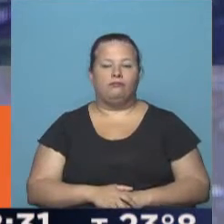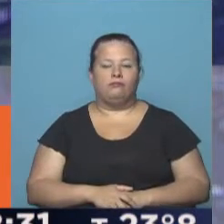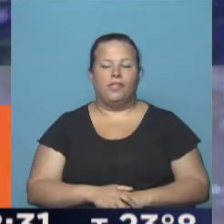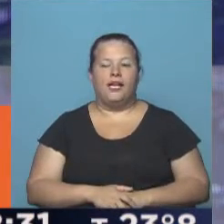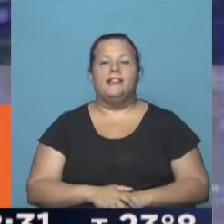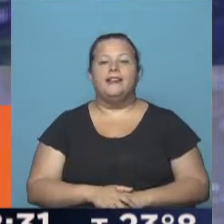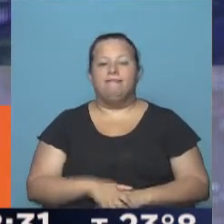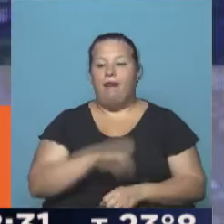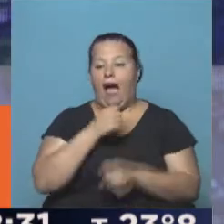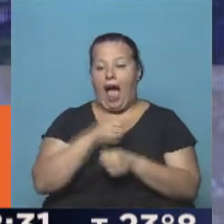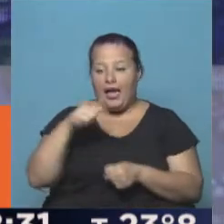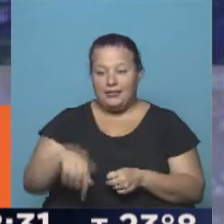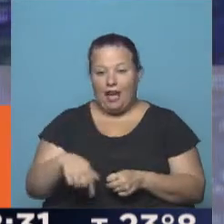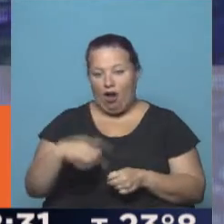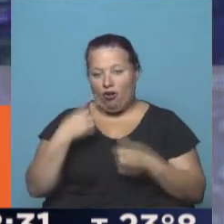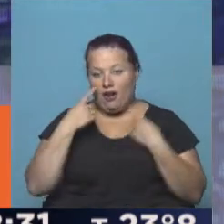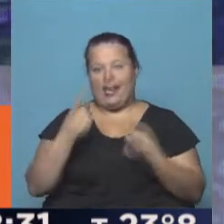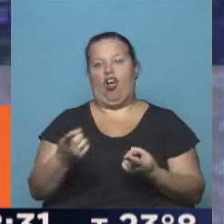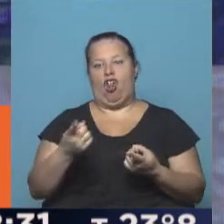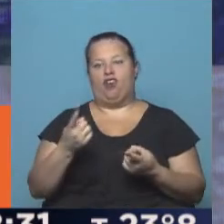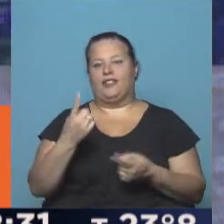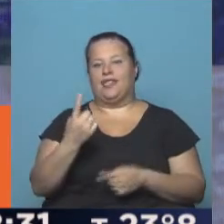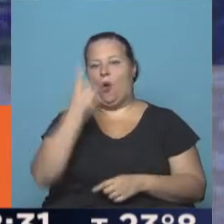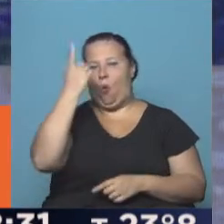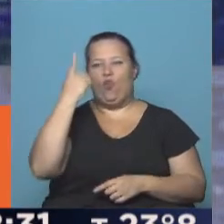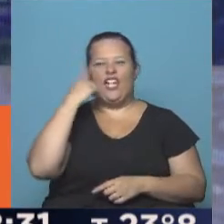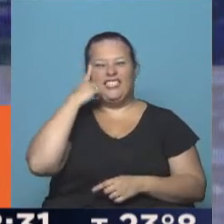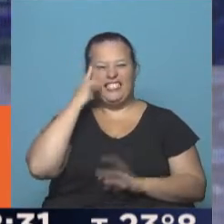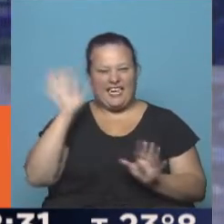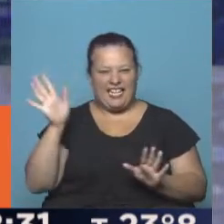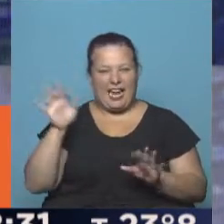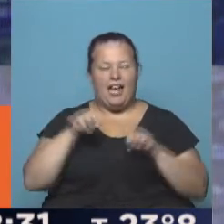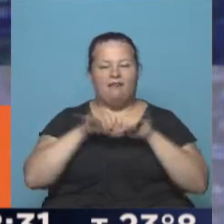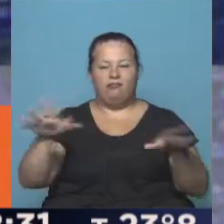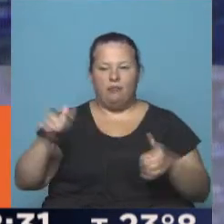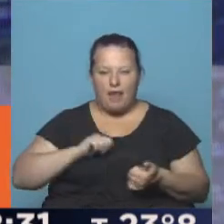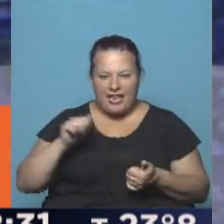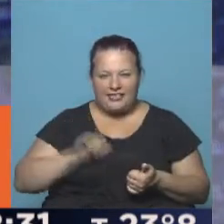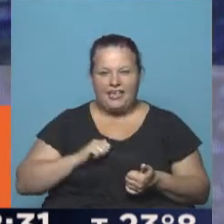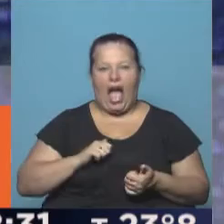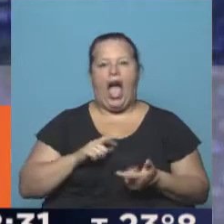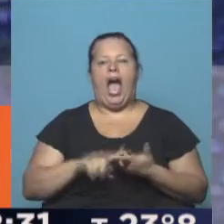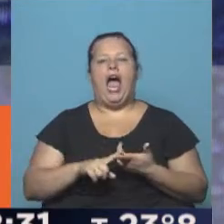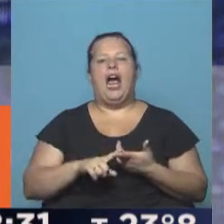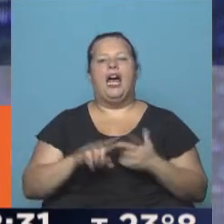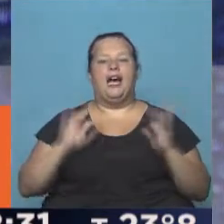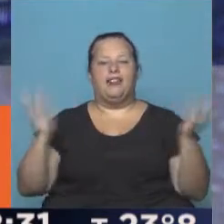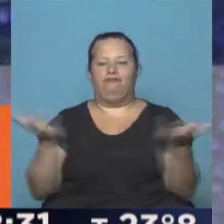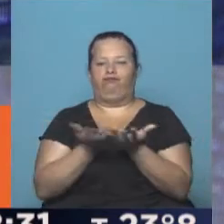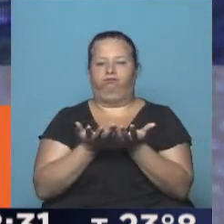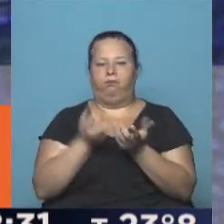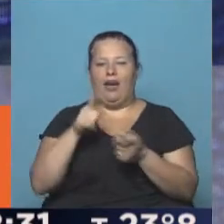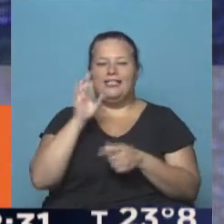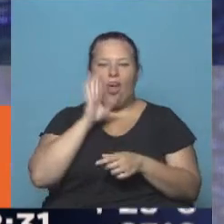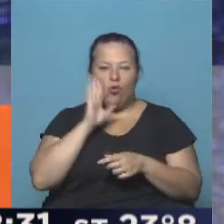ha sido hasta ahora el reconocimiento de una sola China, el despliegue militar y el cerrojo que ha tenido